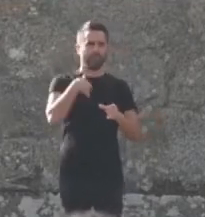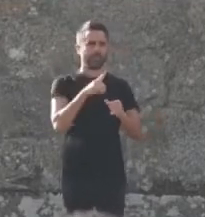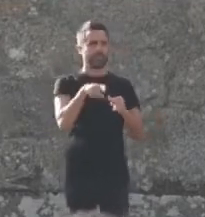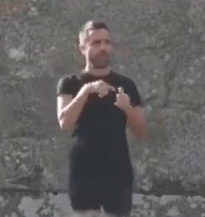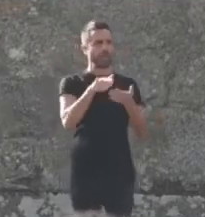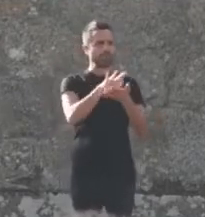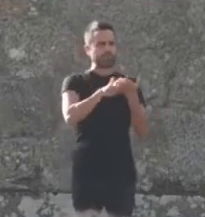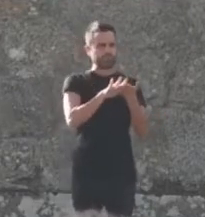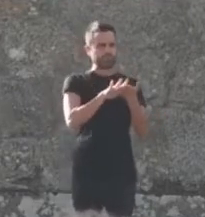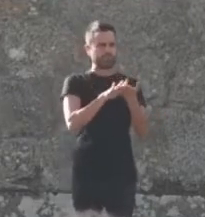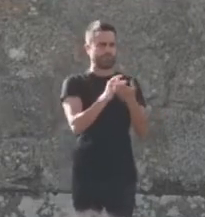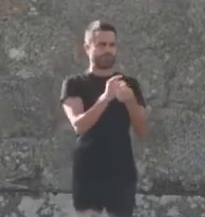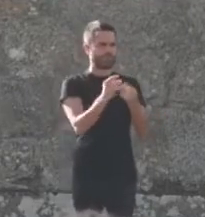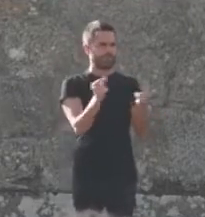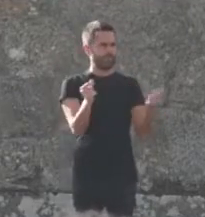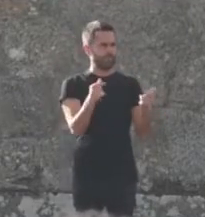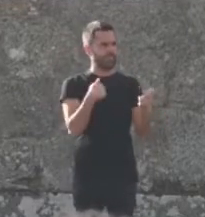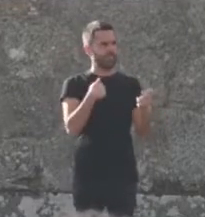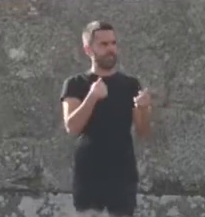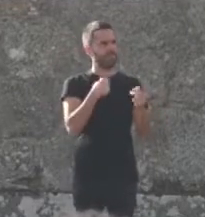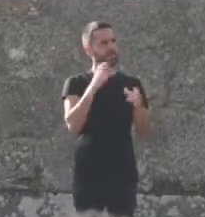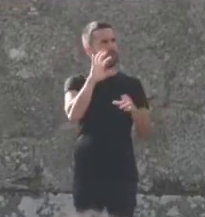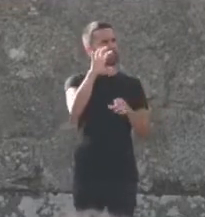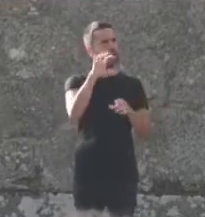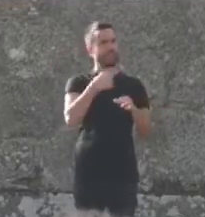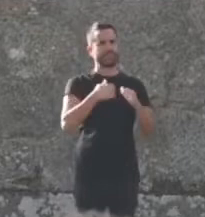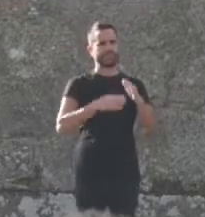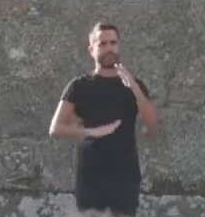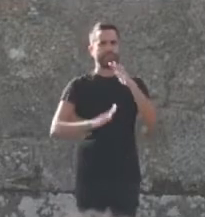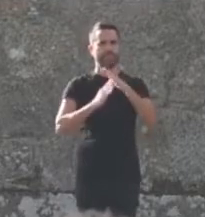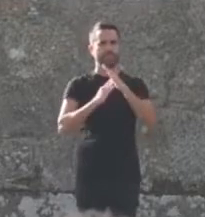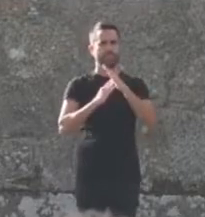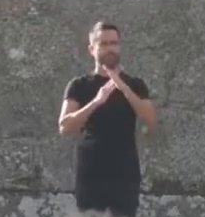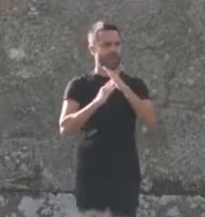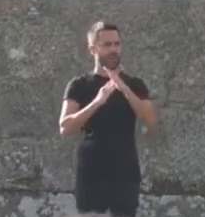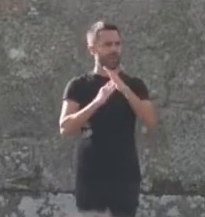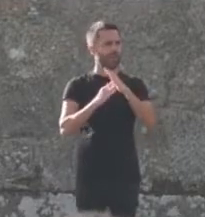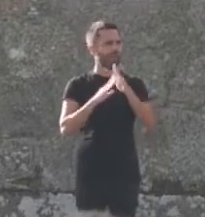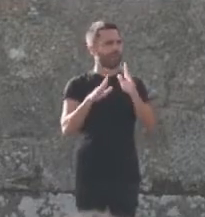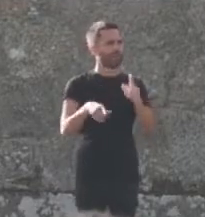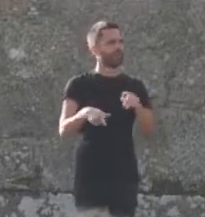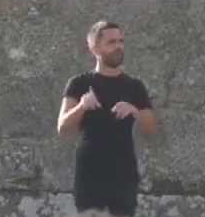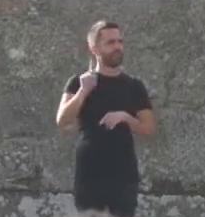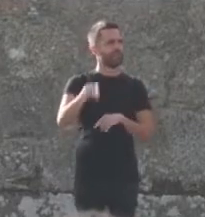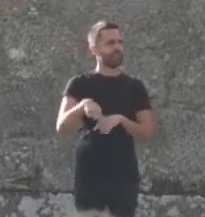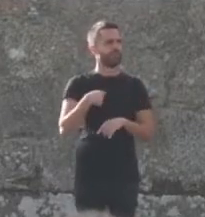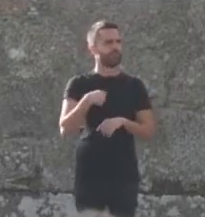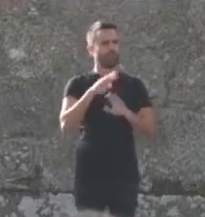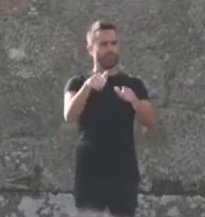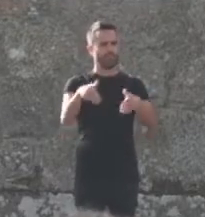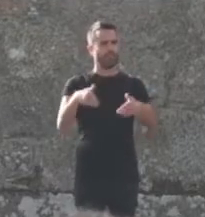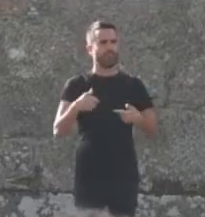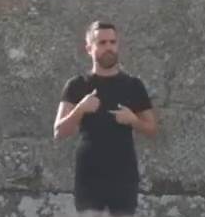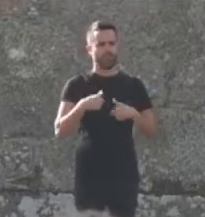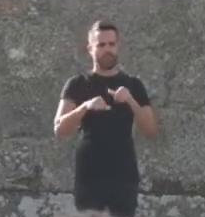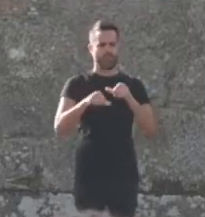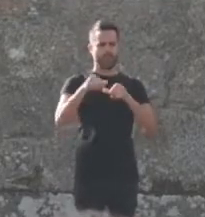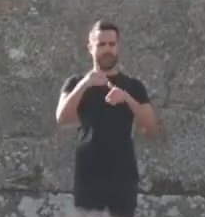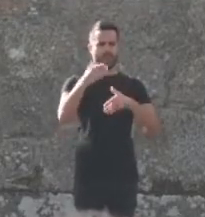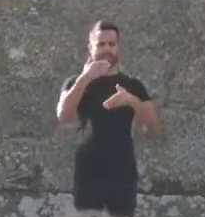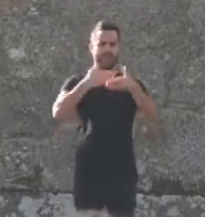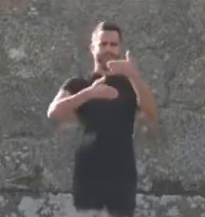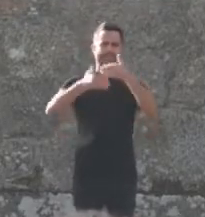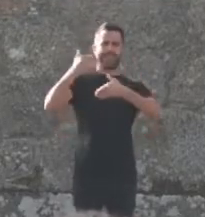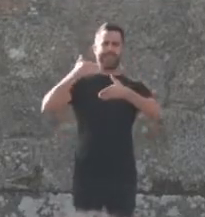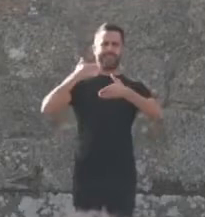foron laminados e o noso país quedou parado, non só quedou parado, senón que volveu para atrás e custoulle moitísimo, ainda hoxe estamos